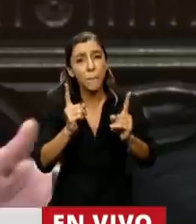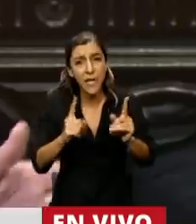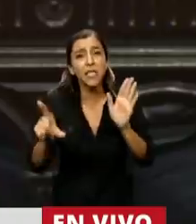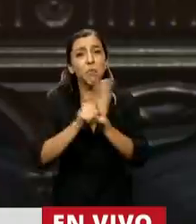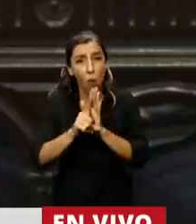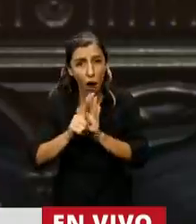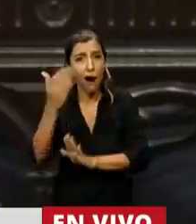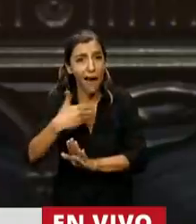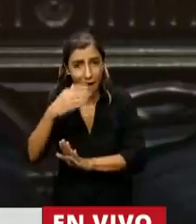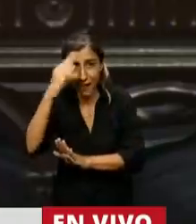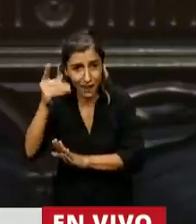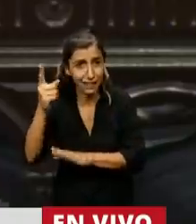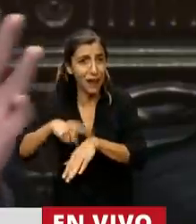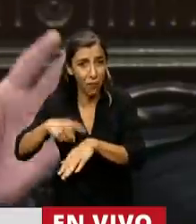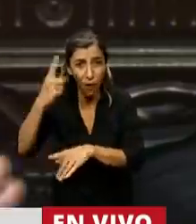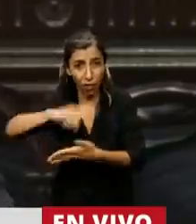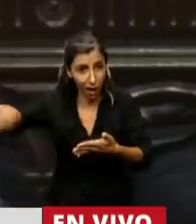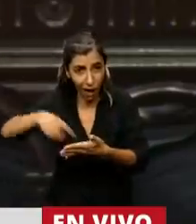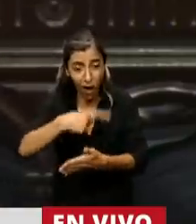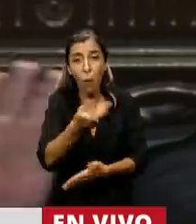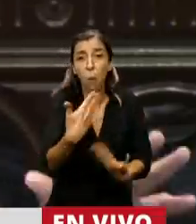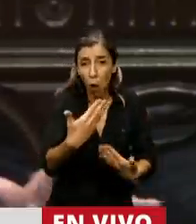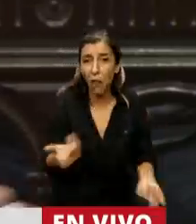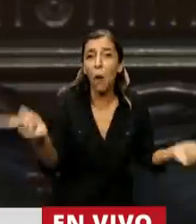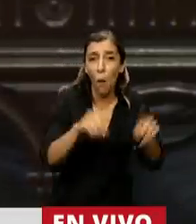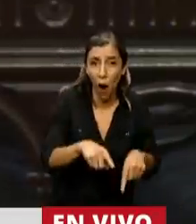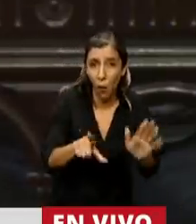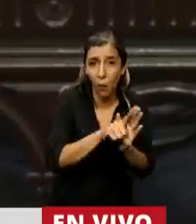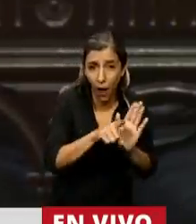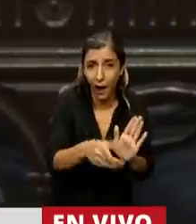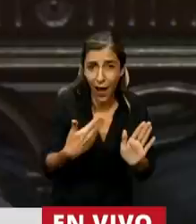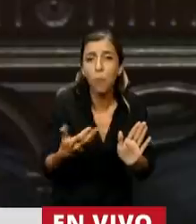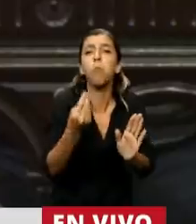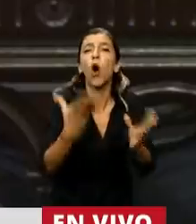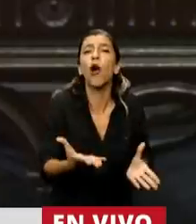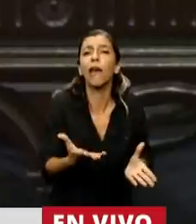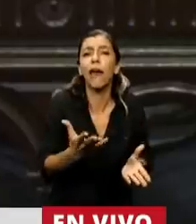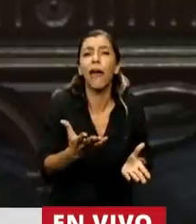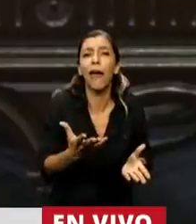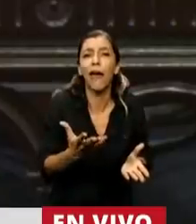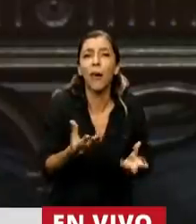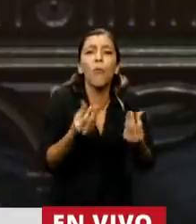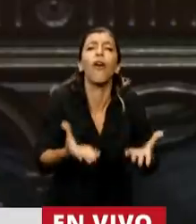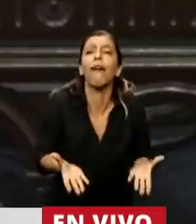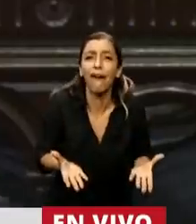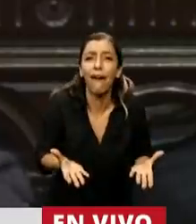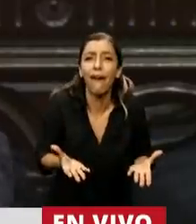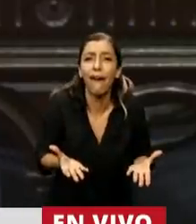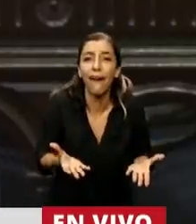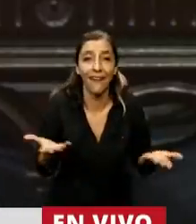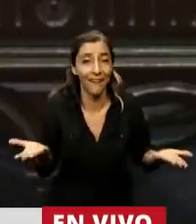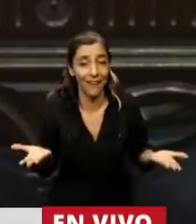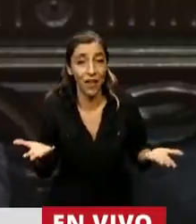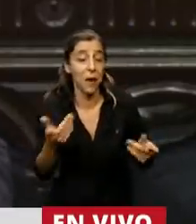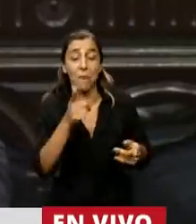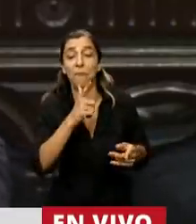lo digo porque cuando hablamos de responsabilidad de nuevo no nos peleemos no caigamos provocaciones el señor presidente se ve que está